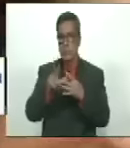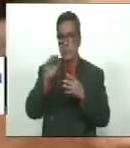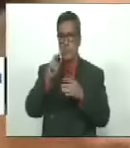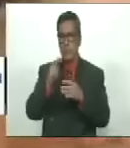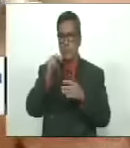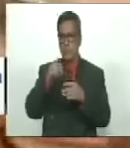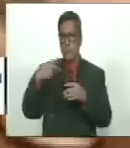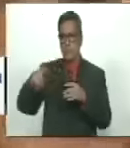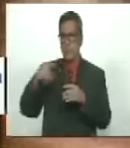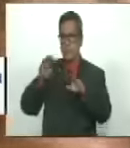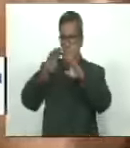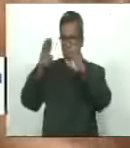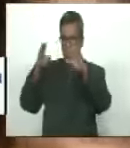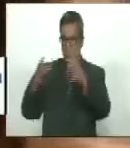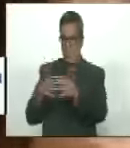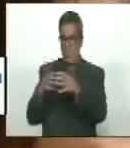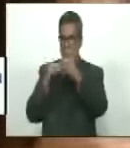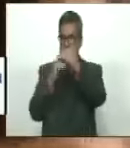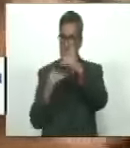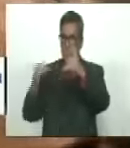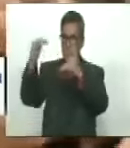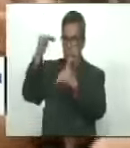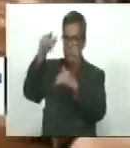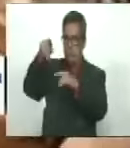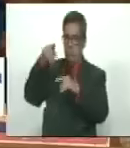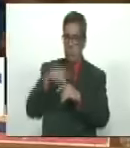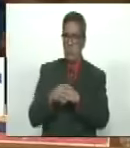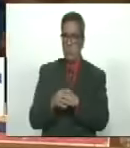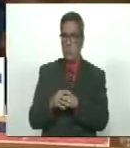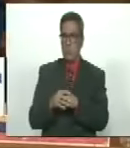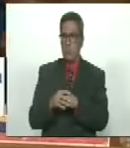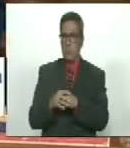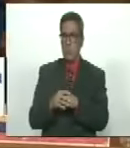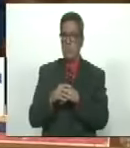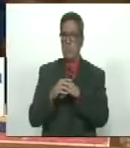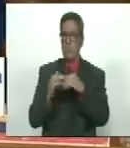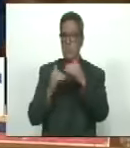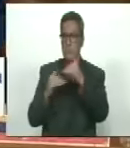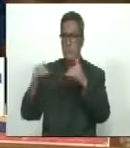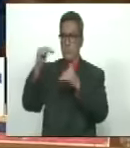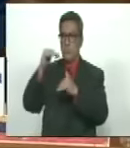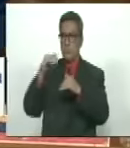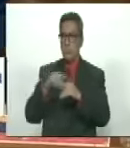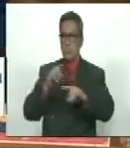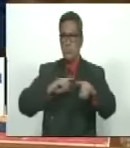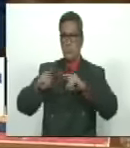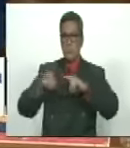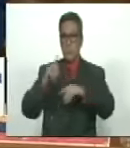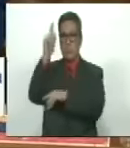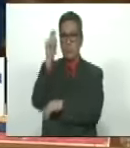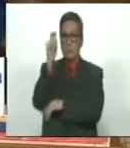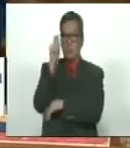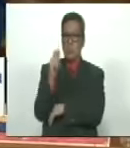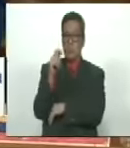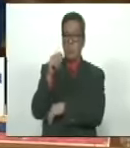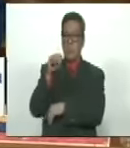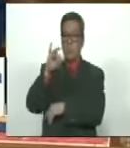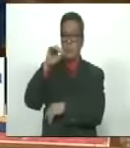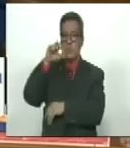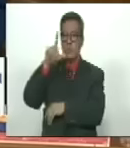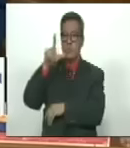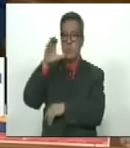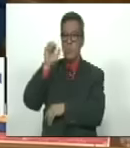Bicentenario, que queda a mano derecha en el piso de arriba, en el piso superior, la va a dirigir la diputada Ilenia